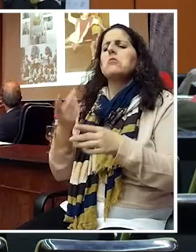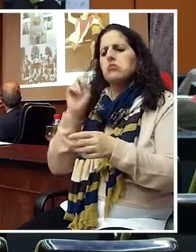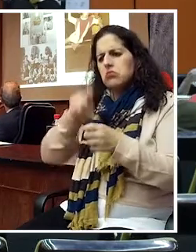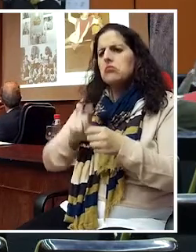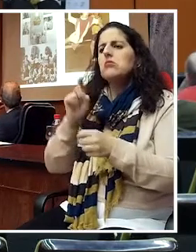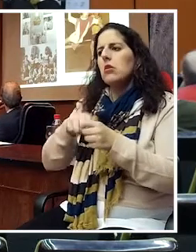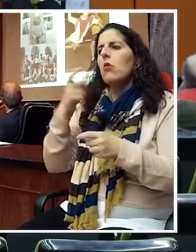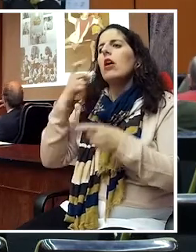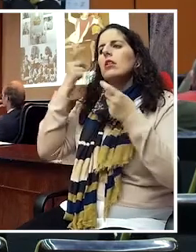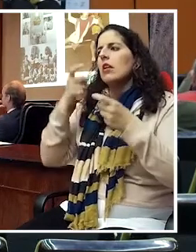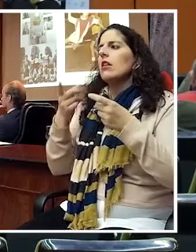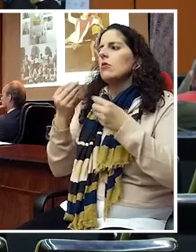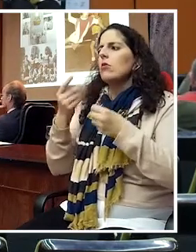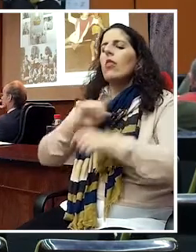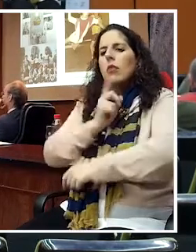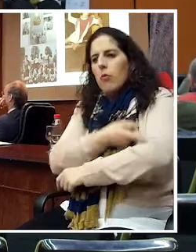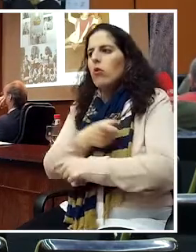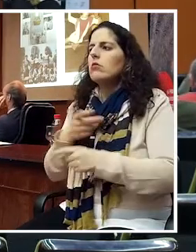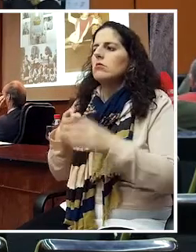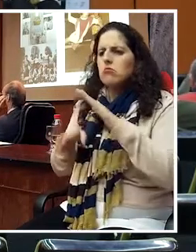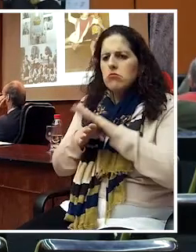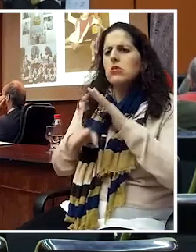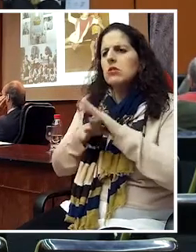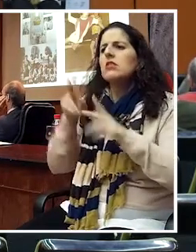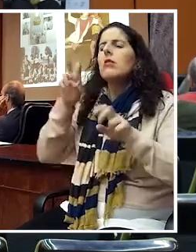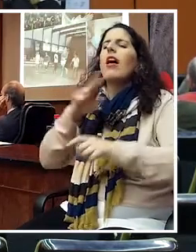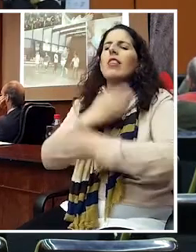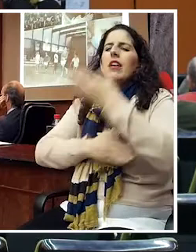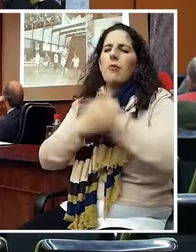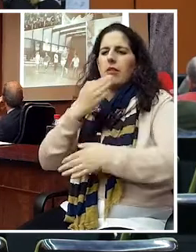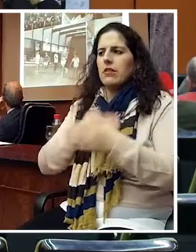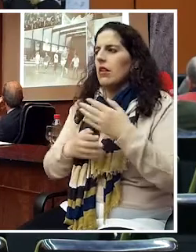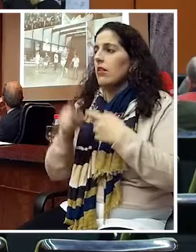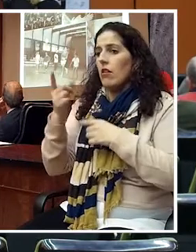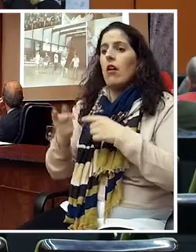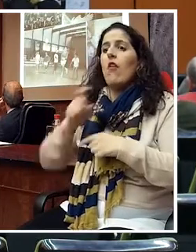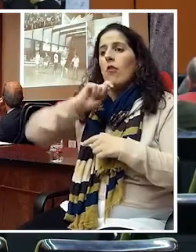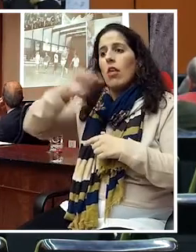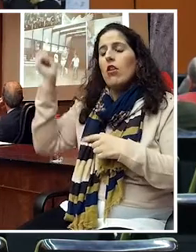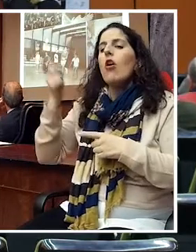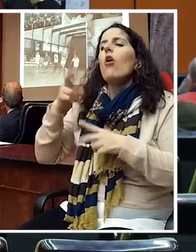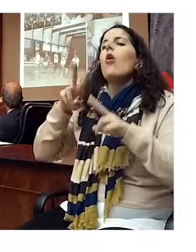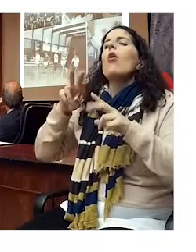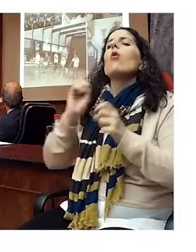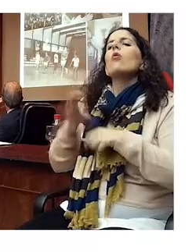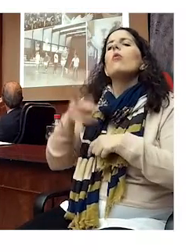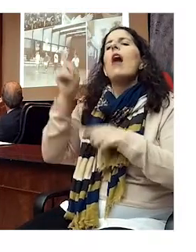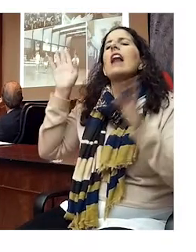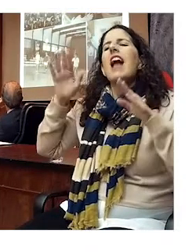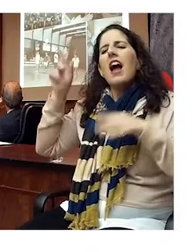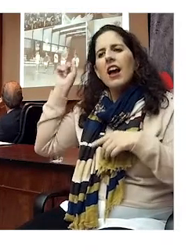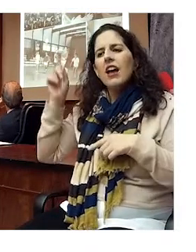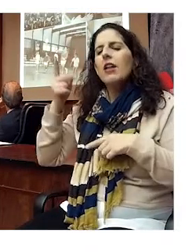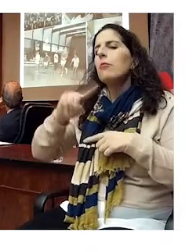por el deporte en discapacitados, ¿no? O sea, él fundó el Club Deportivo Arcángel, primer club